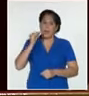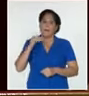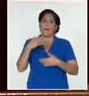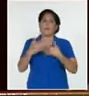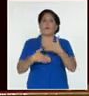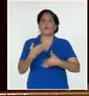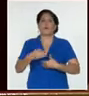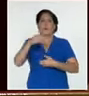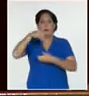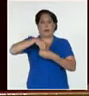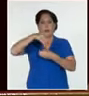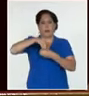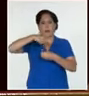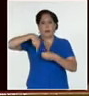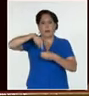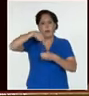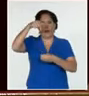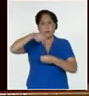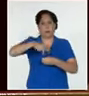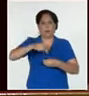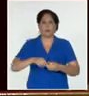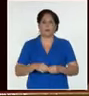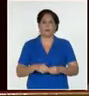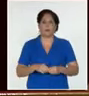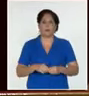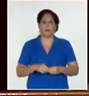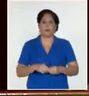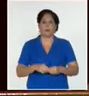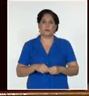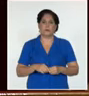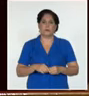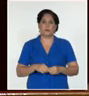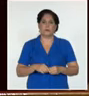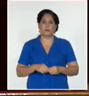asuntos que ellos esclarecieron anoche.